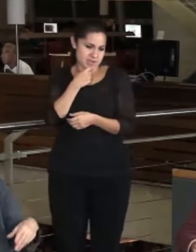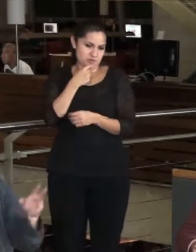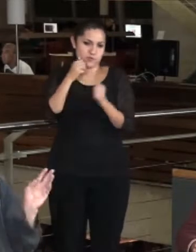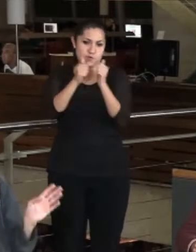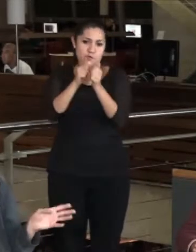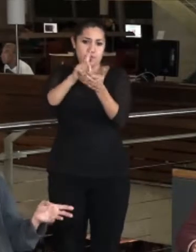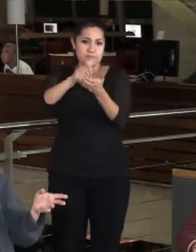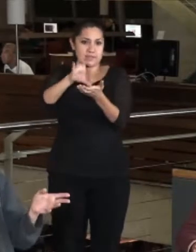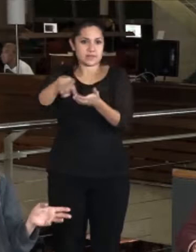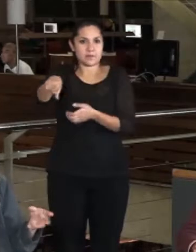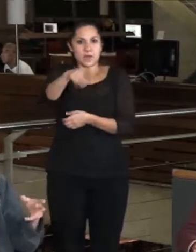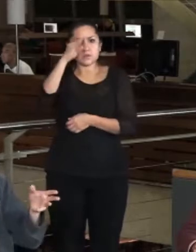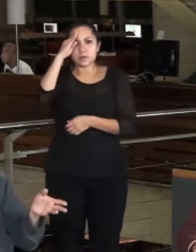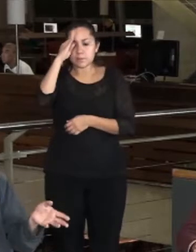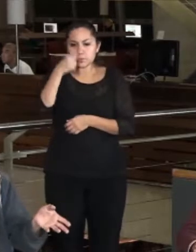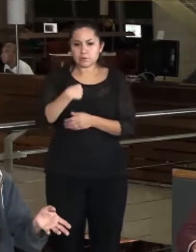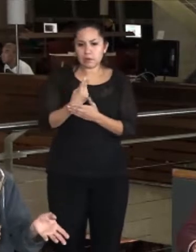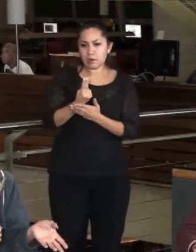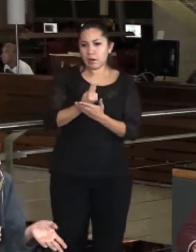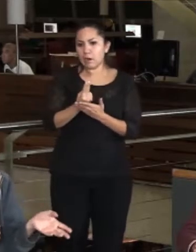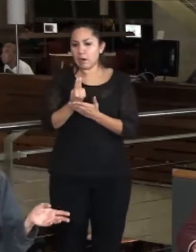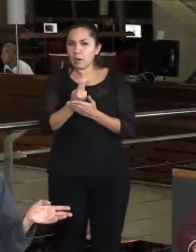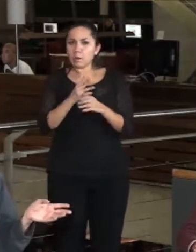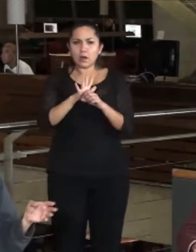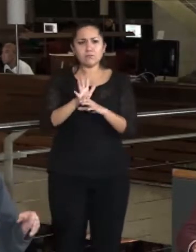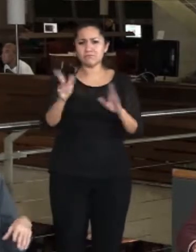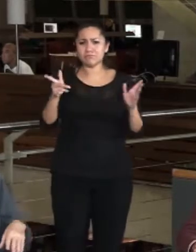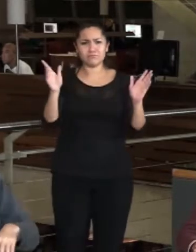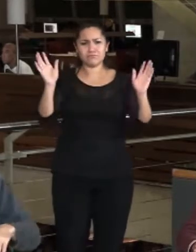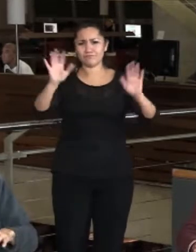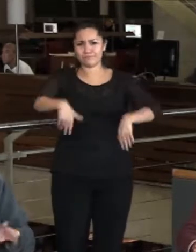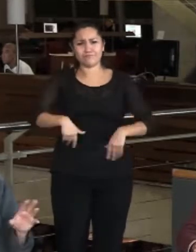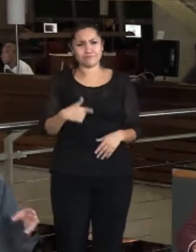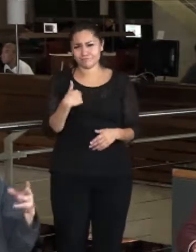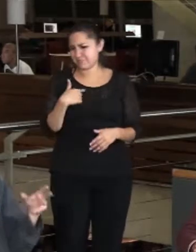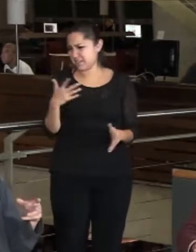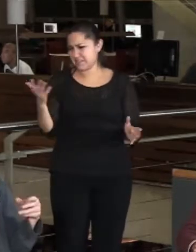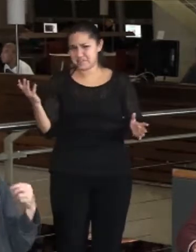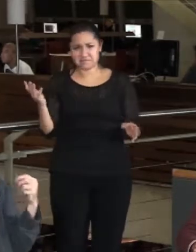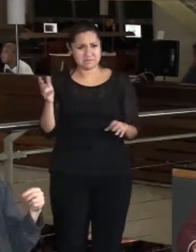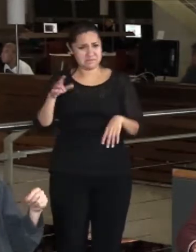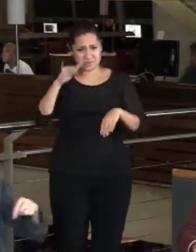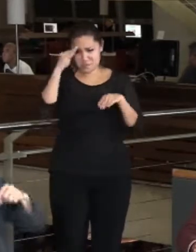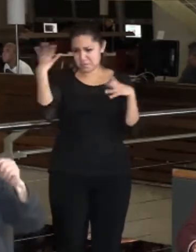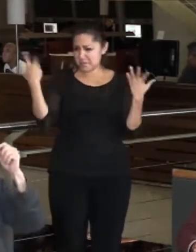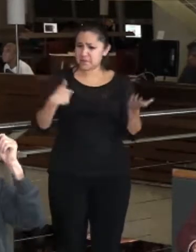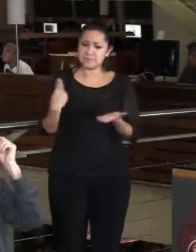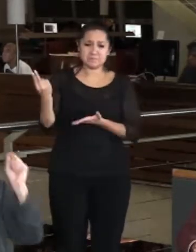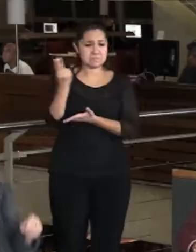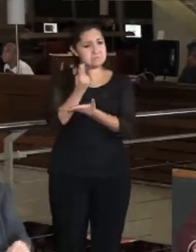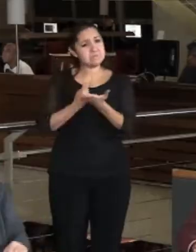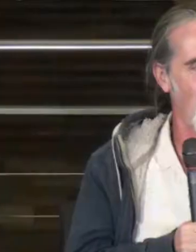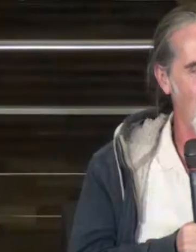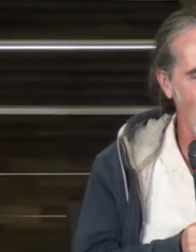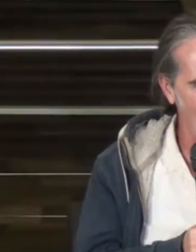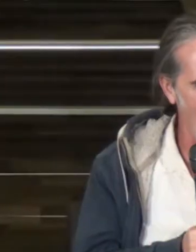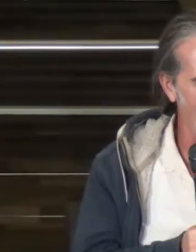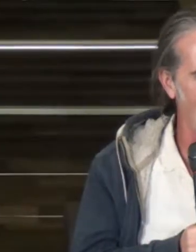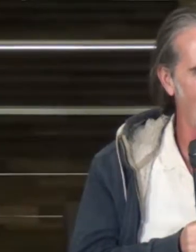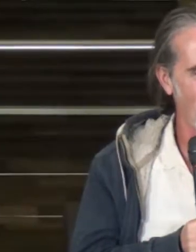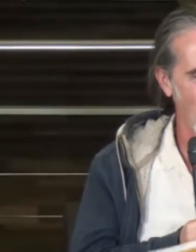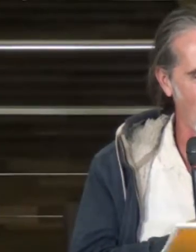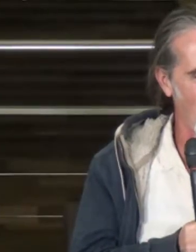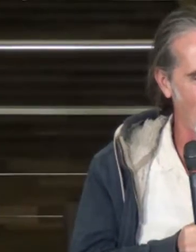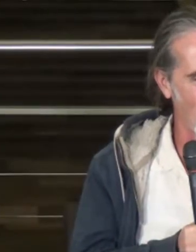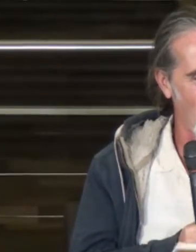a veces no dibujan lo que queremos que dibujen pero no tienen ningún problema nunca escucho que está mal